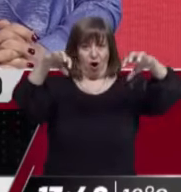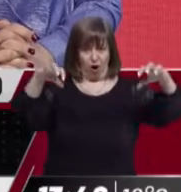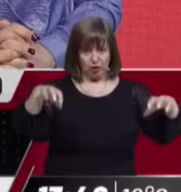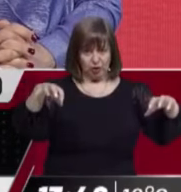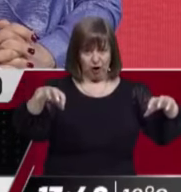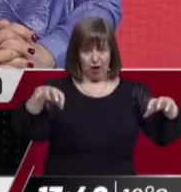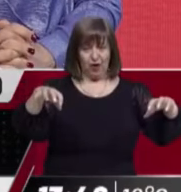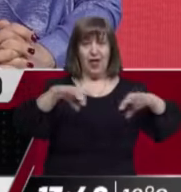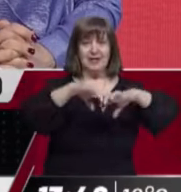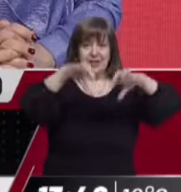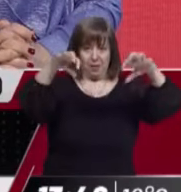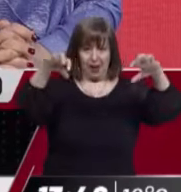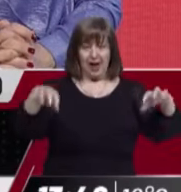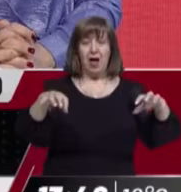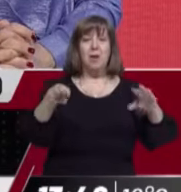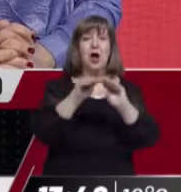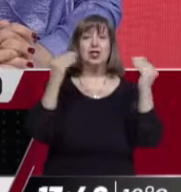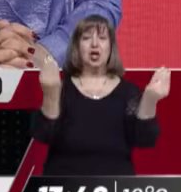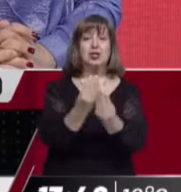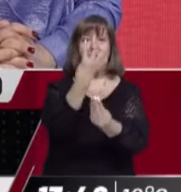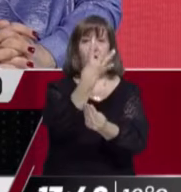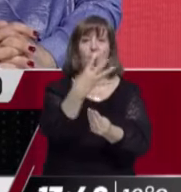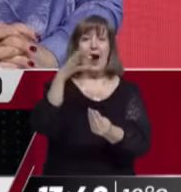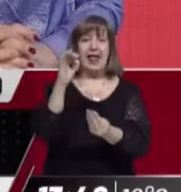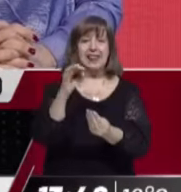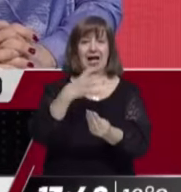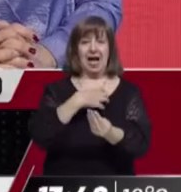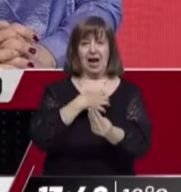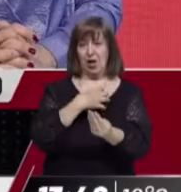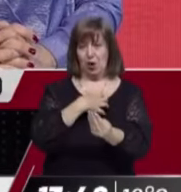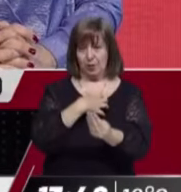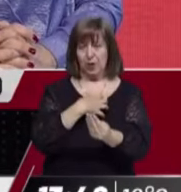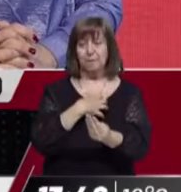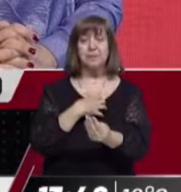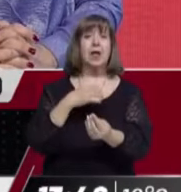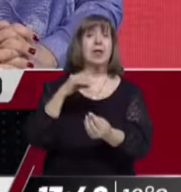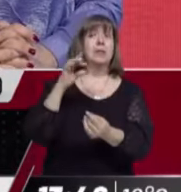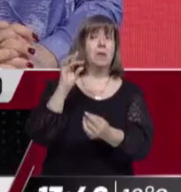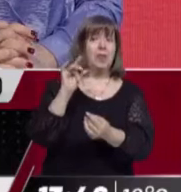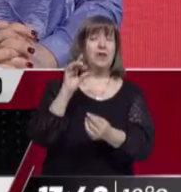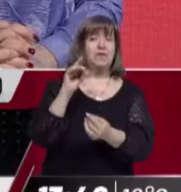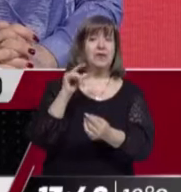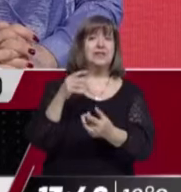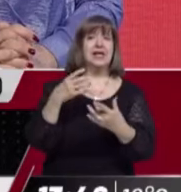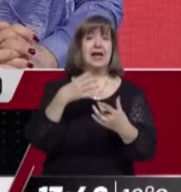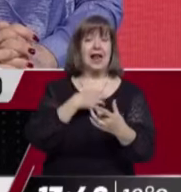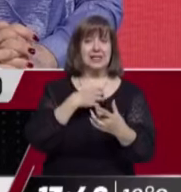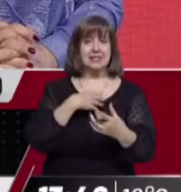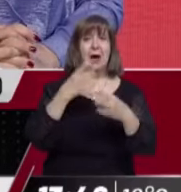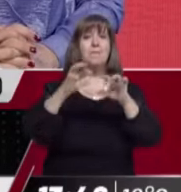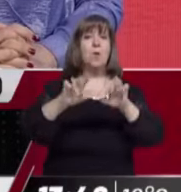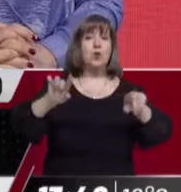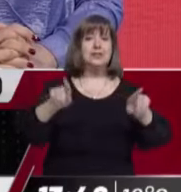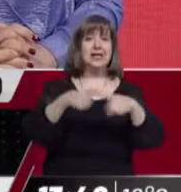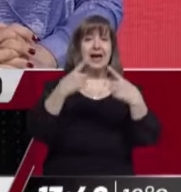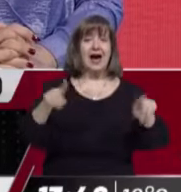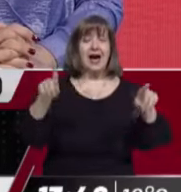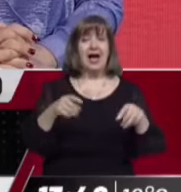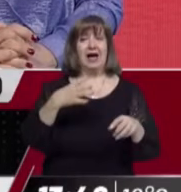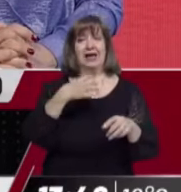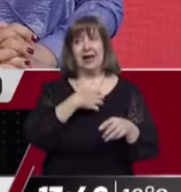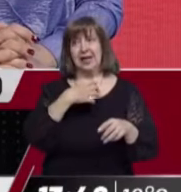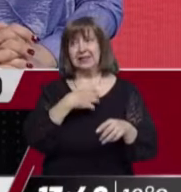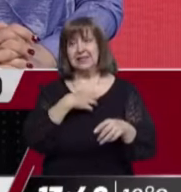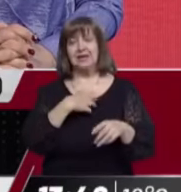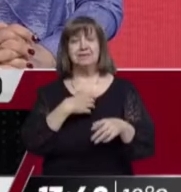por ejemplo, para poder llegar a lo que son las clases de educación física, de música. Claro, un docente y del otro lado casi